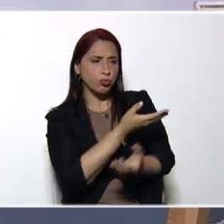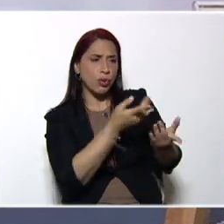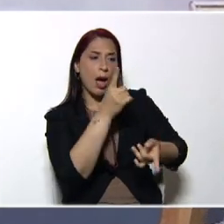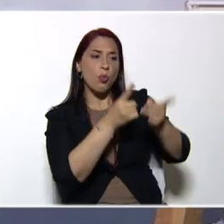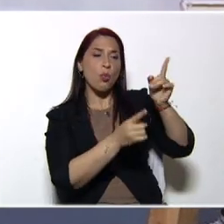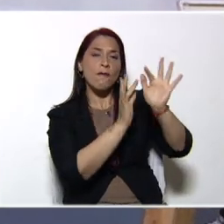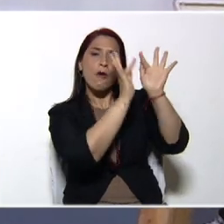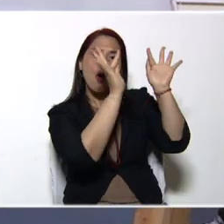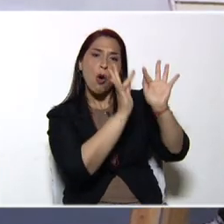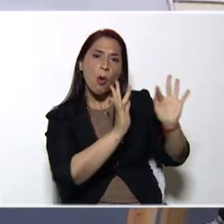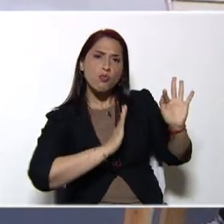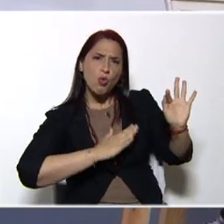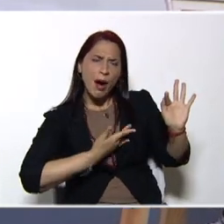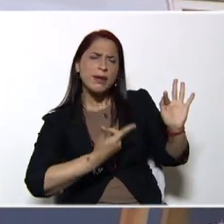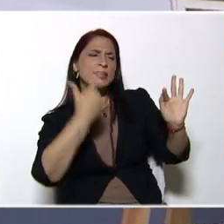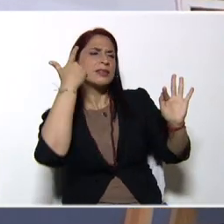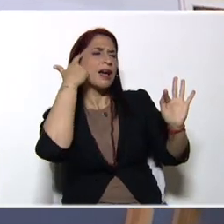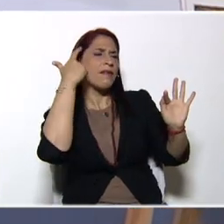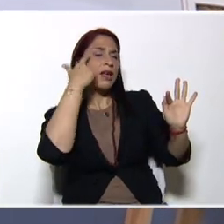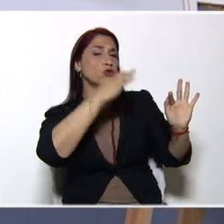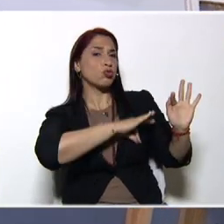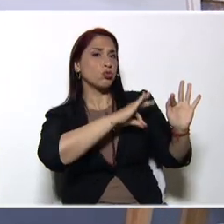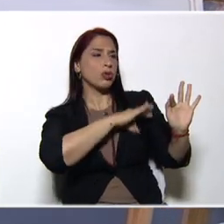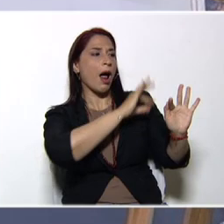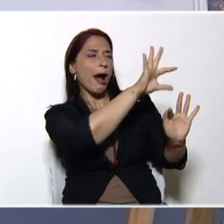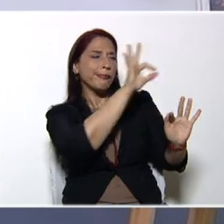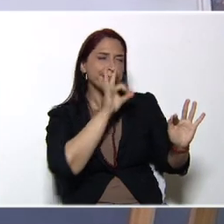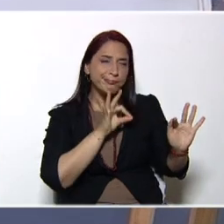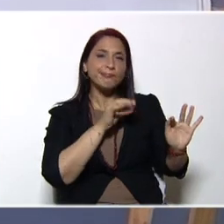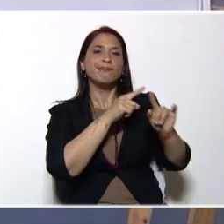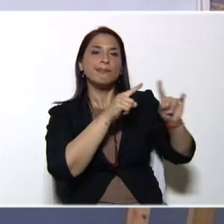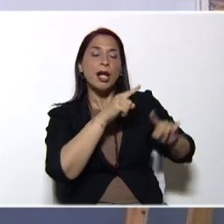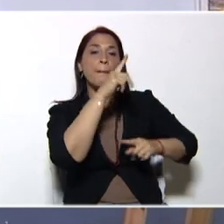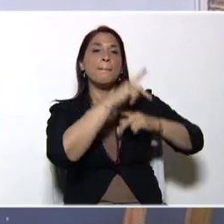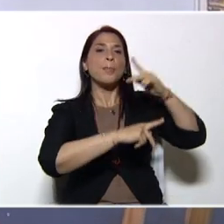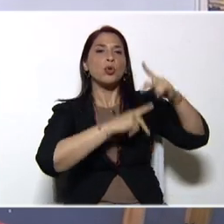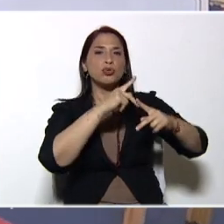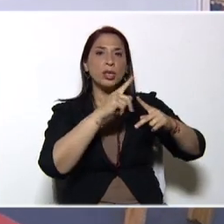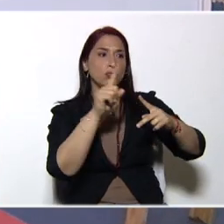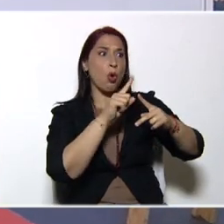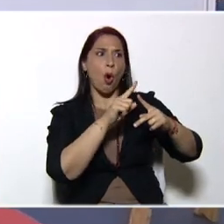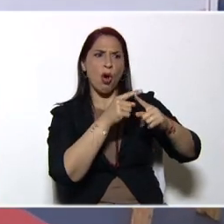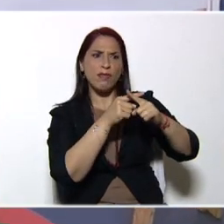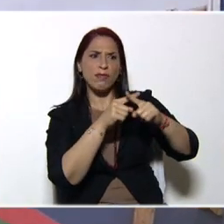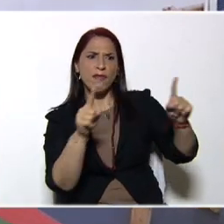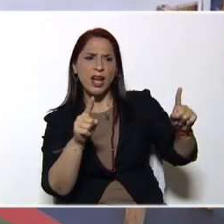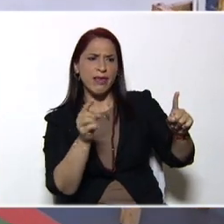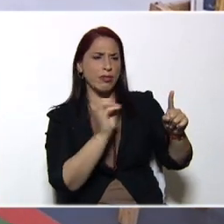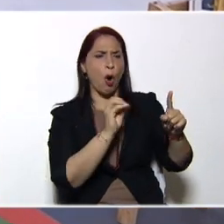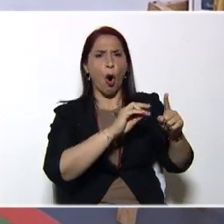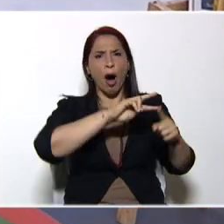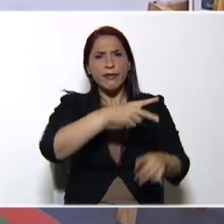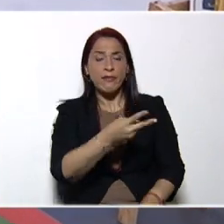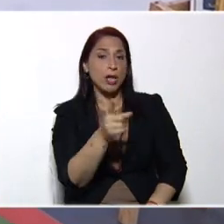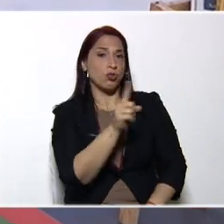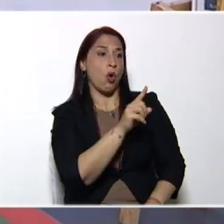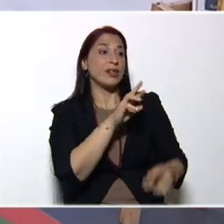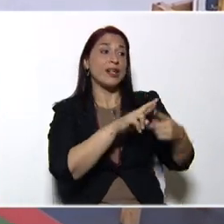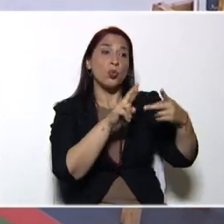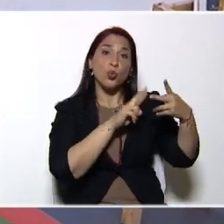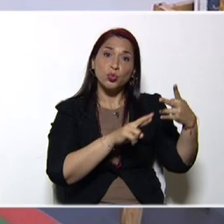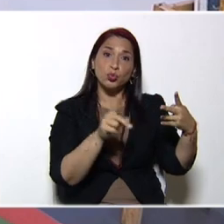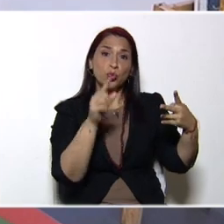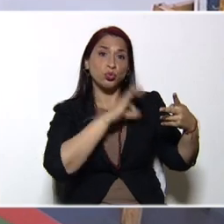manera puedan tomar en cuenta lo social para producir. No es a la inversa, no es los recursos para lo social, sino lo social